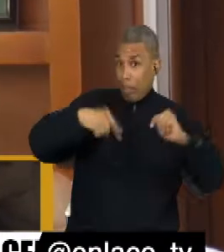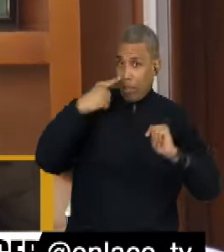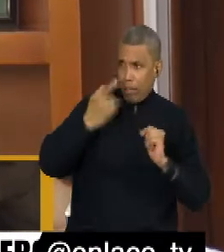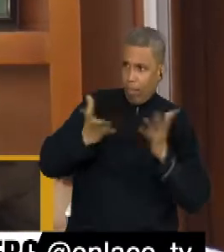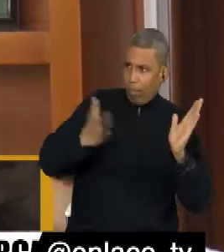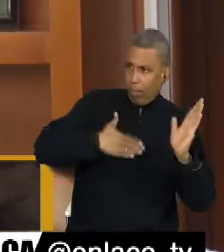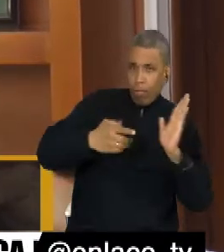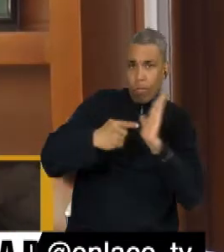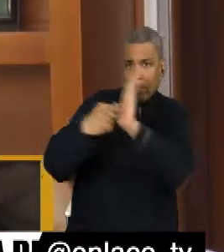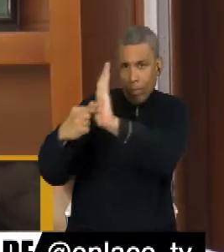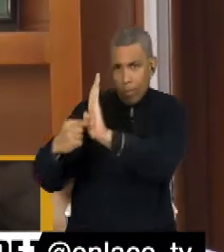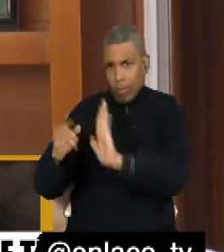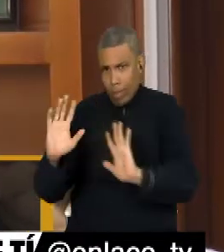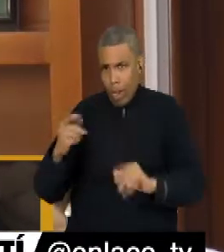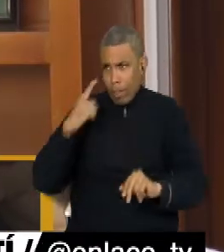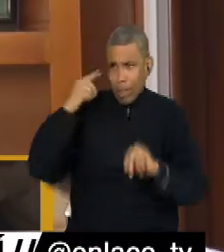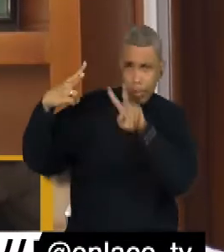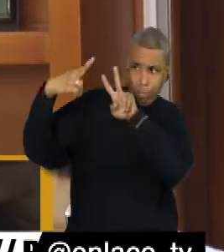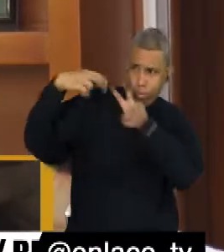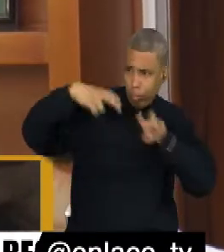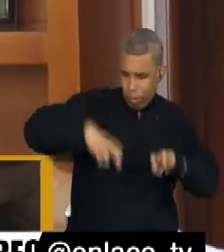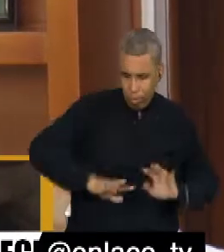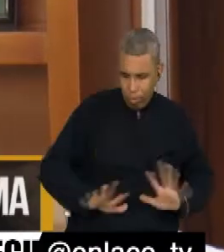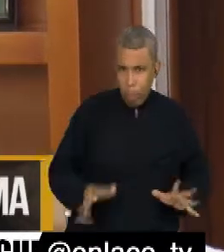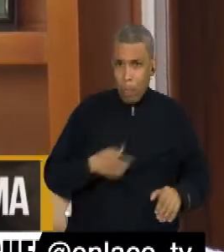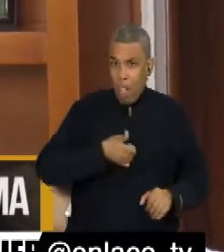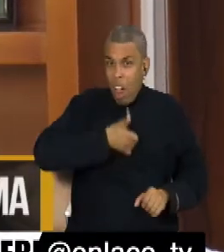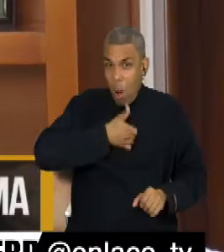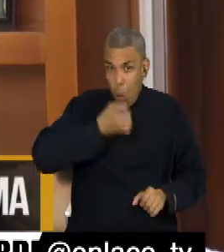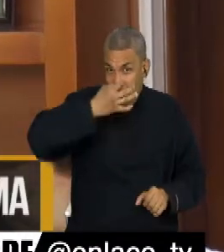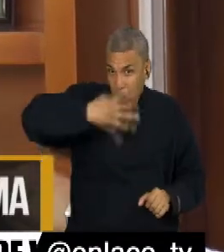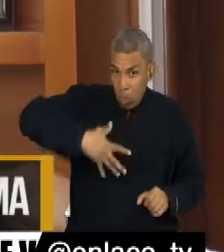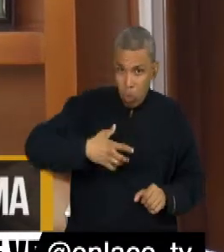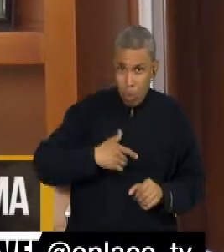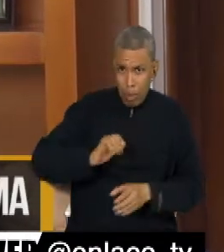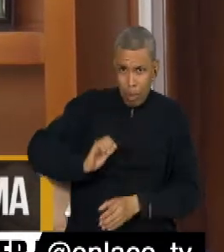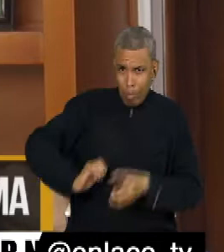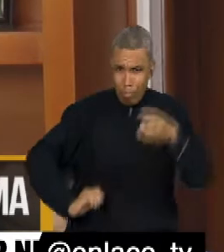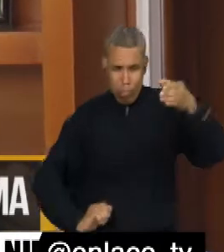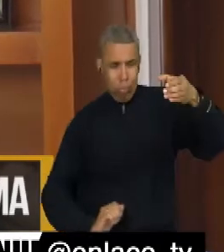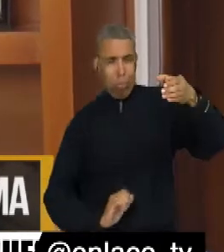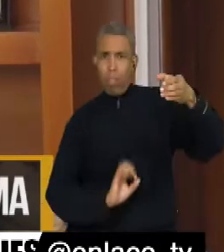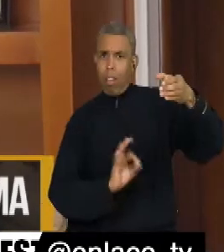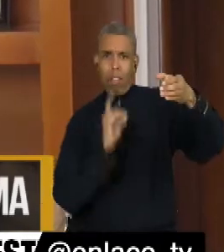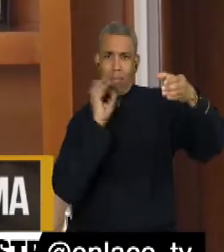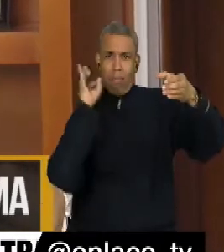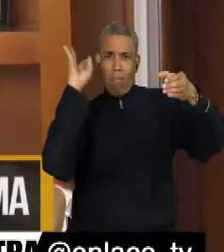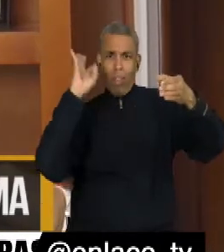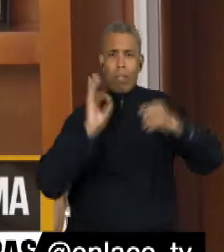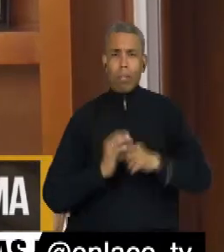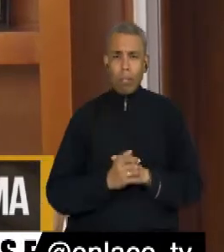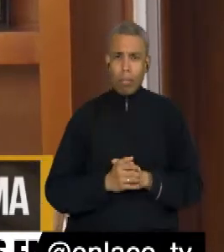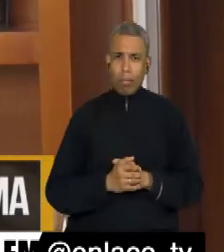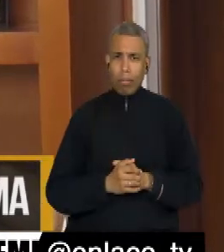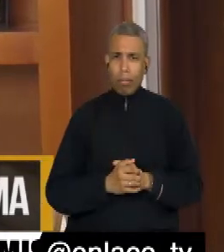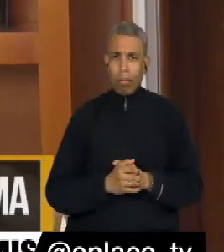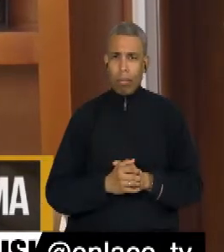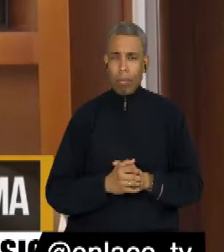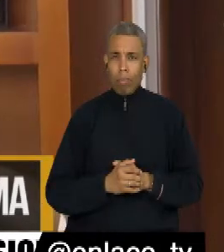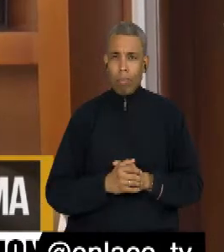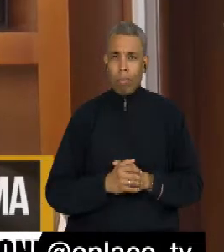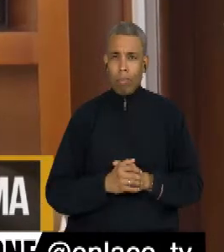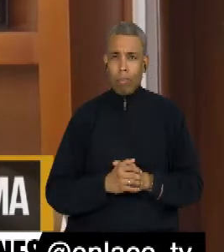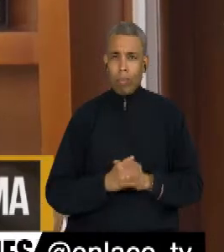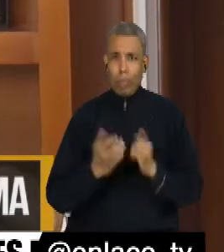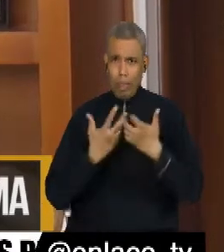aguas de consumo humano. Entonces, un parte de total tranquilidad, particularmente aquí en la planta, los